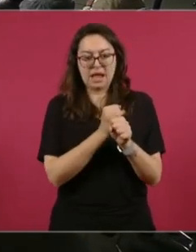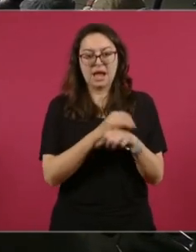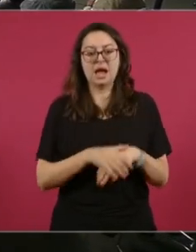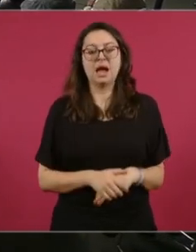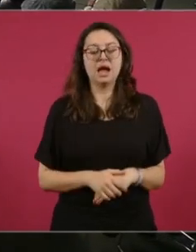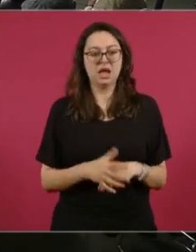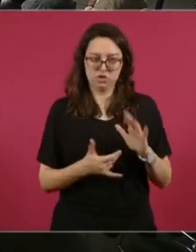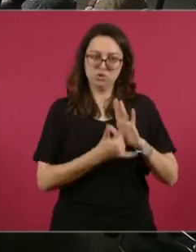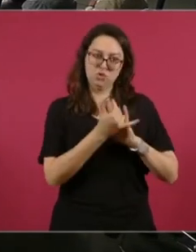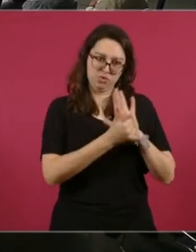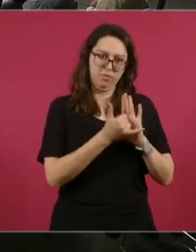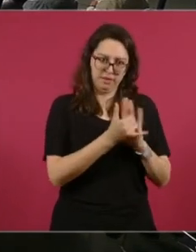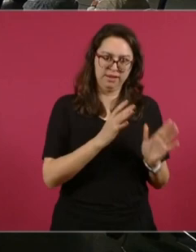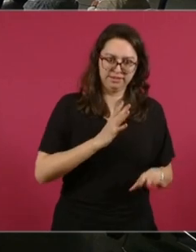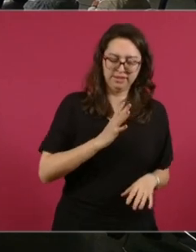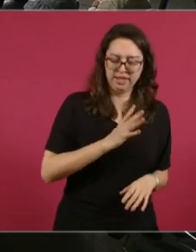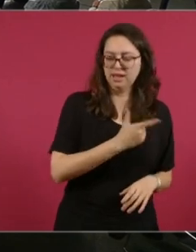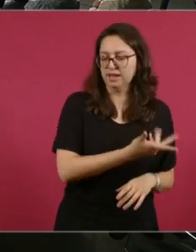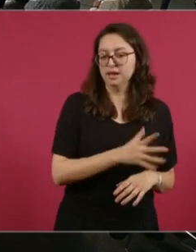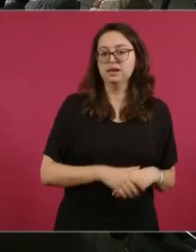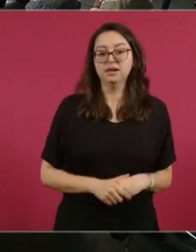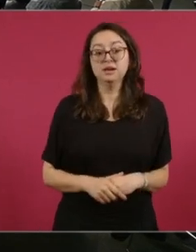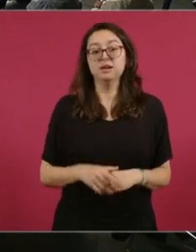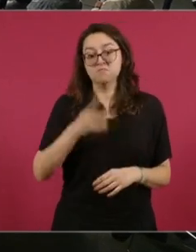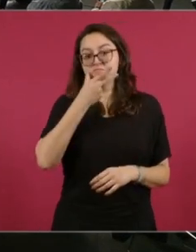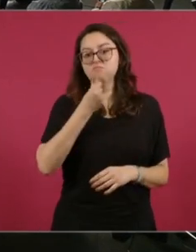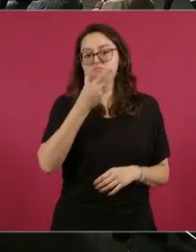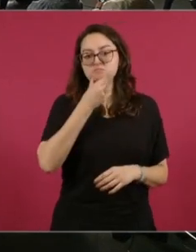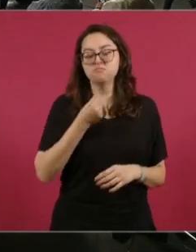en YouTube, ¿no? Y explicaba él cómo le hacía,